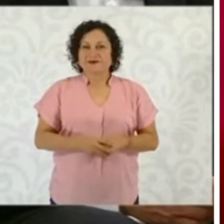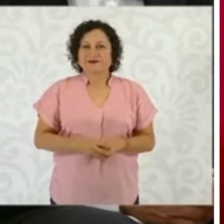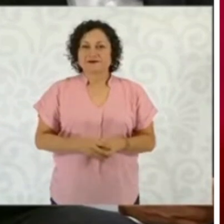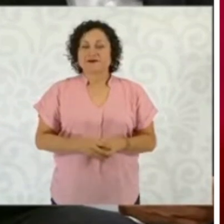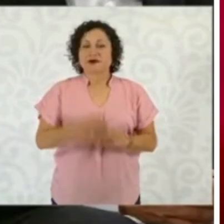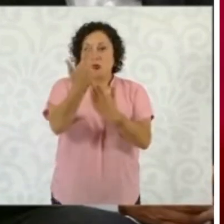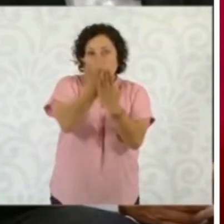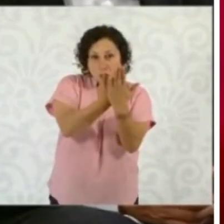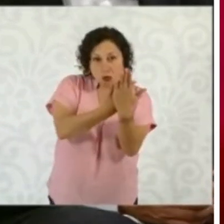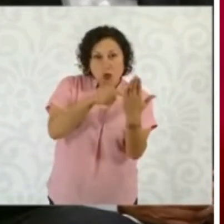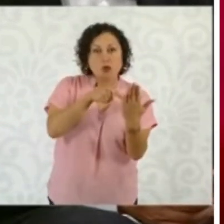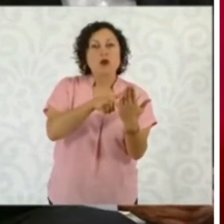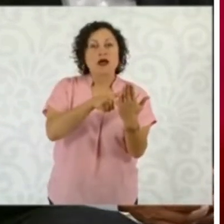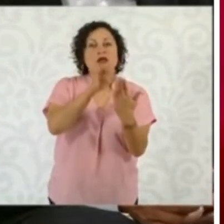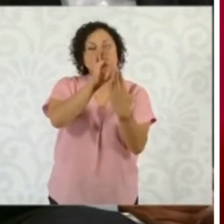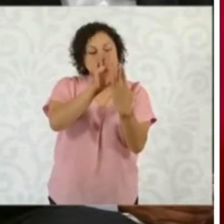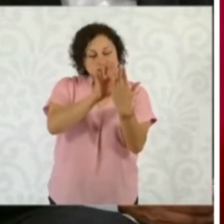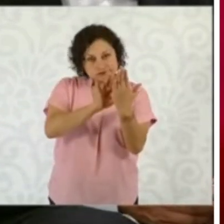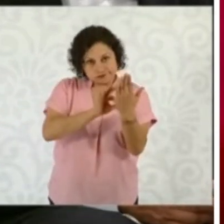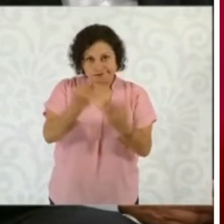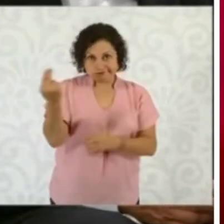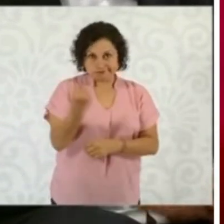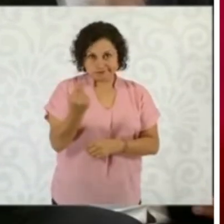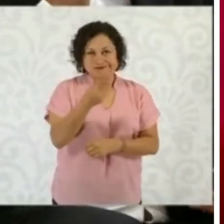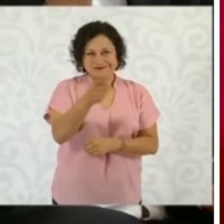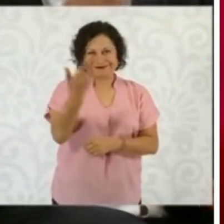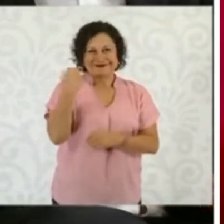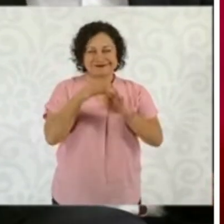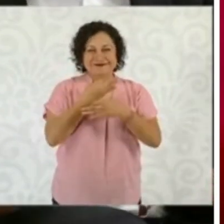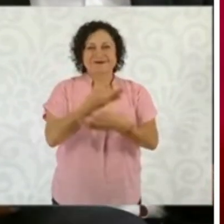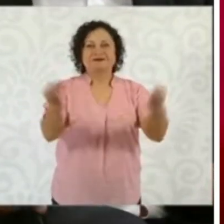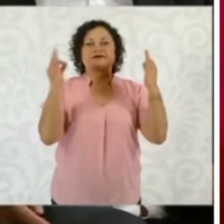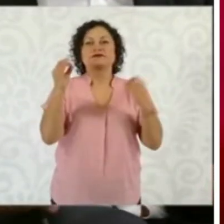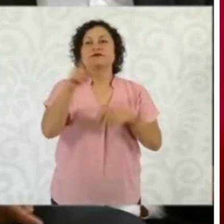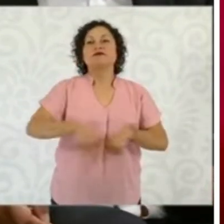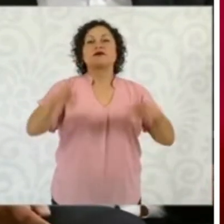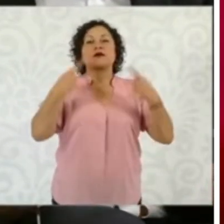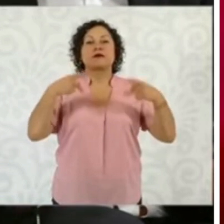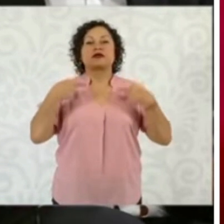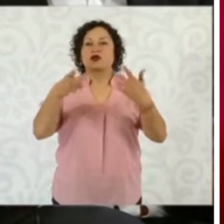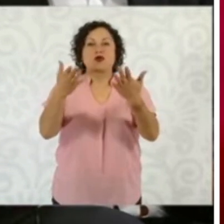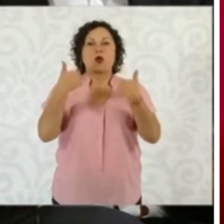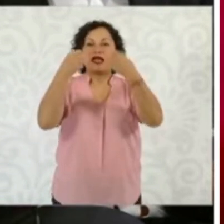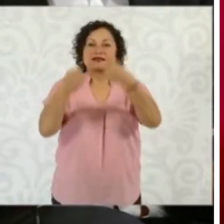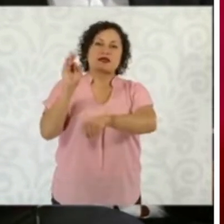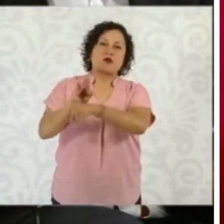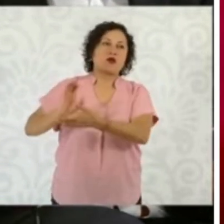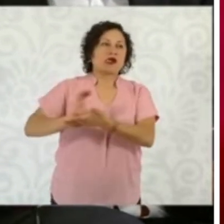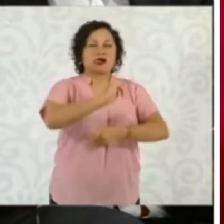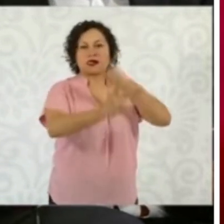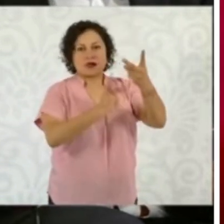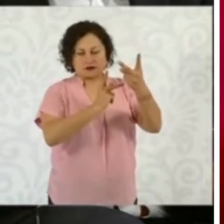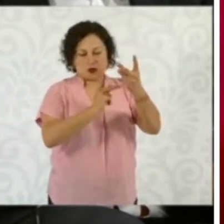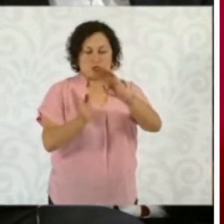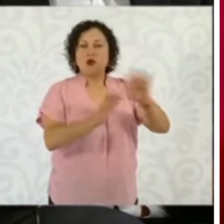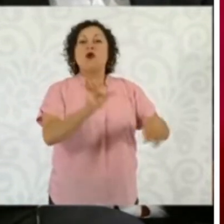los requisitos que hay que enunciaron los requisitos para acceder a este nuevo programa para las personas que no tienen seguridad social, está el